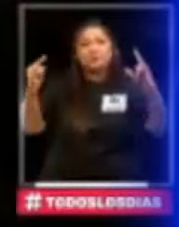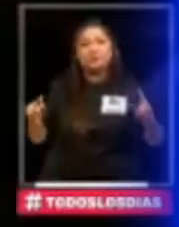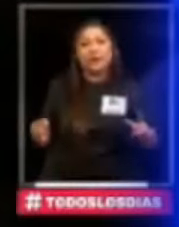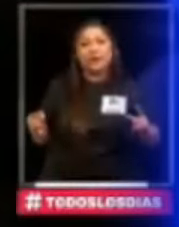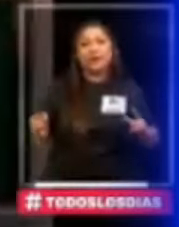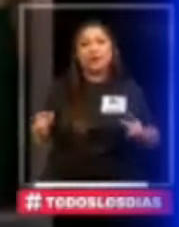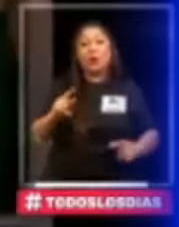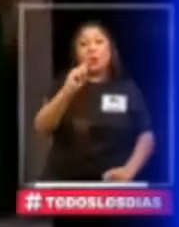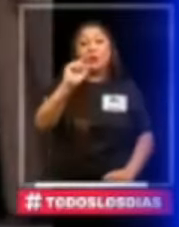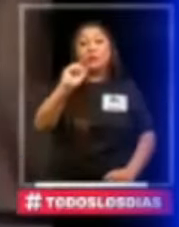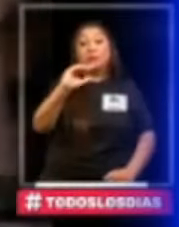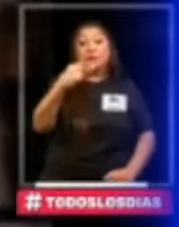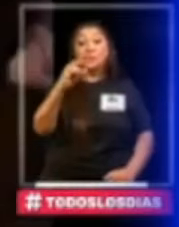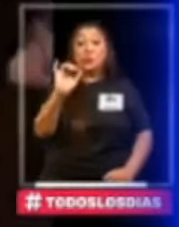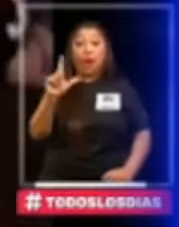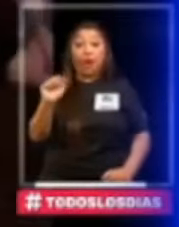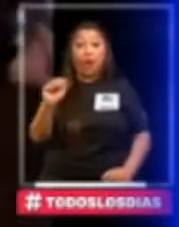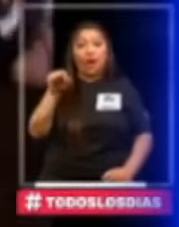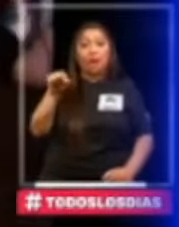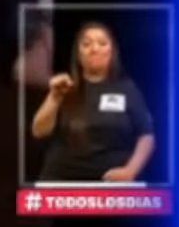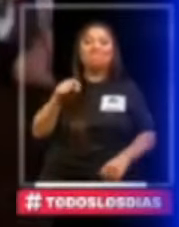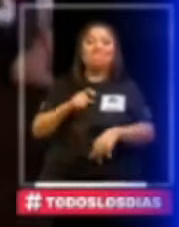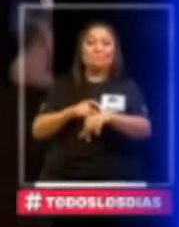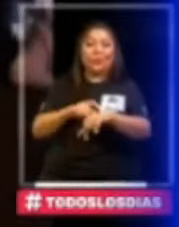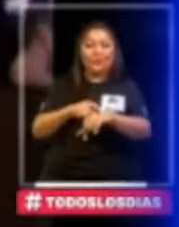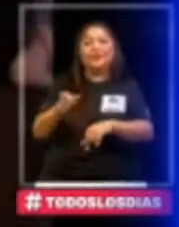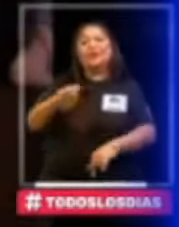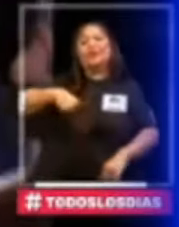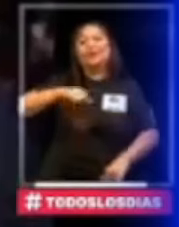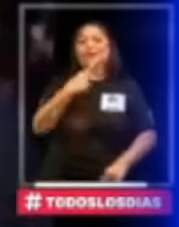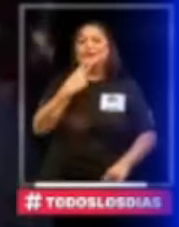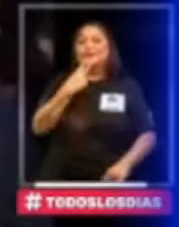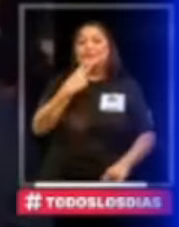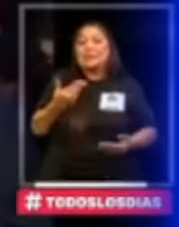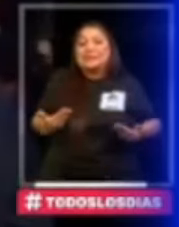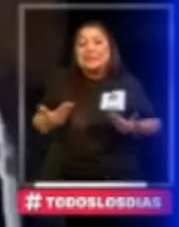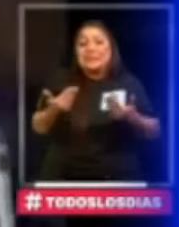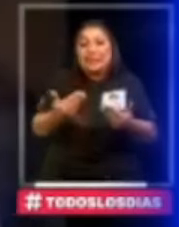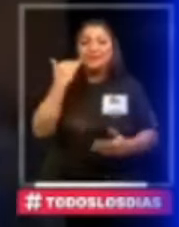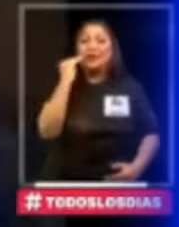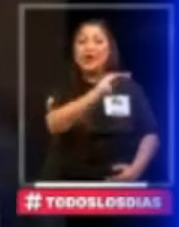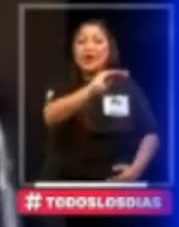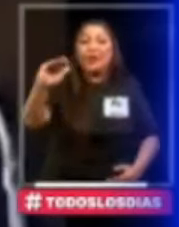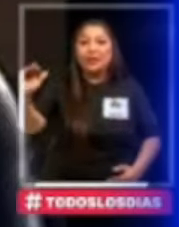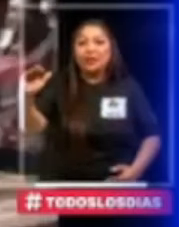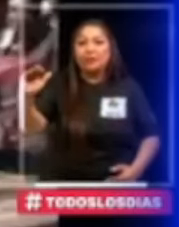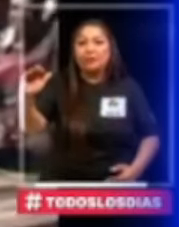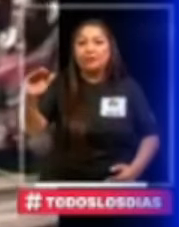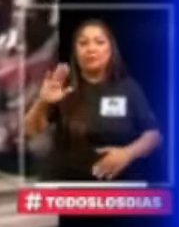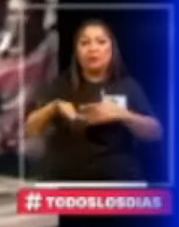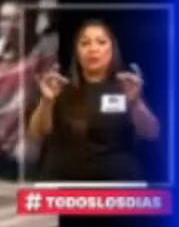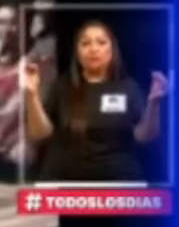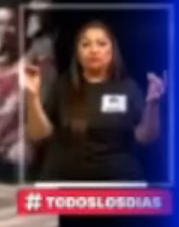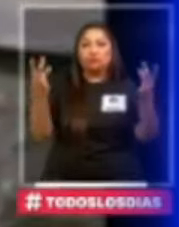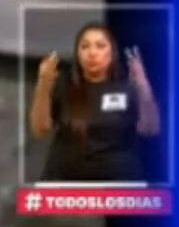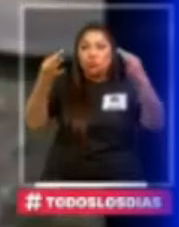Los Tachuelas en un momento vinimos para ponernos al servicio de los niños y cuando menos lo esperamos, la Teletón le estaba sirviendo a uno de los